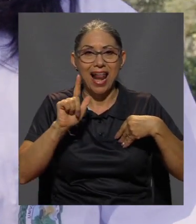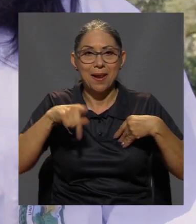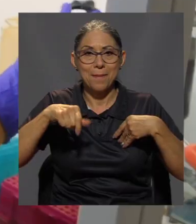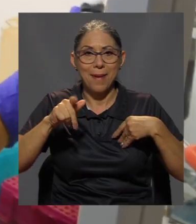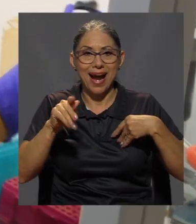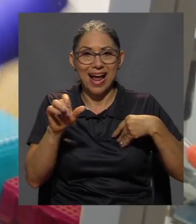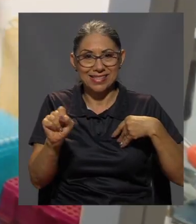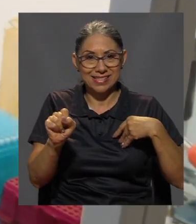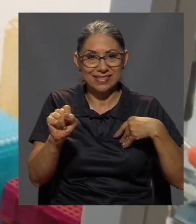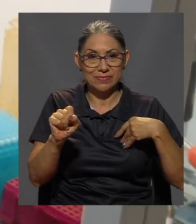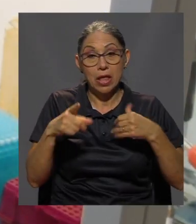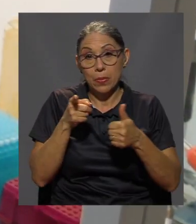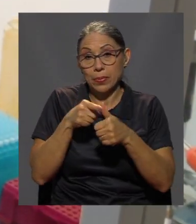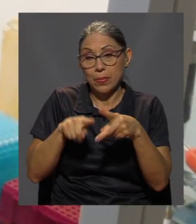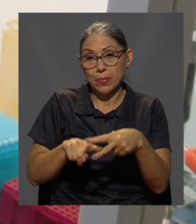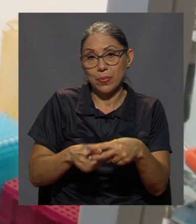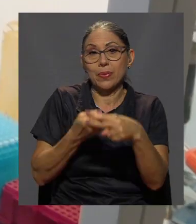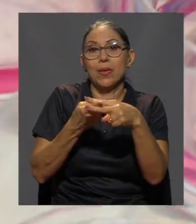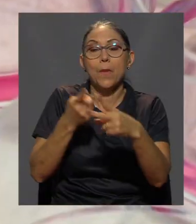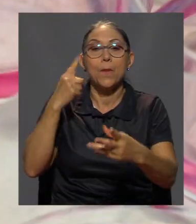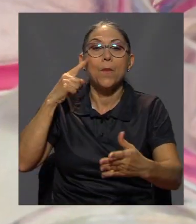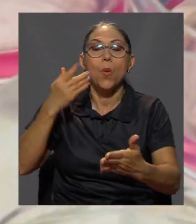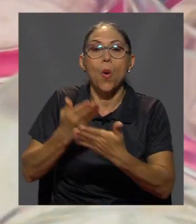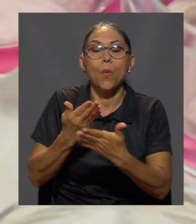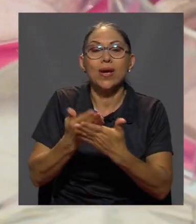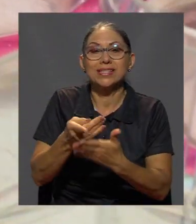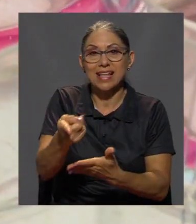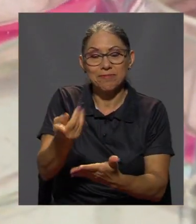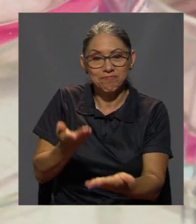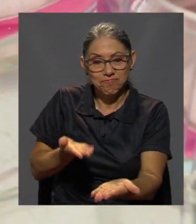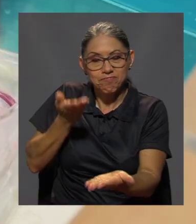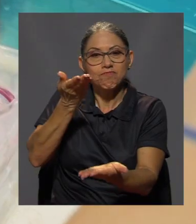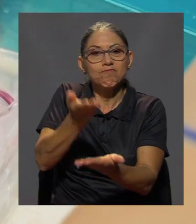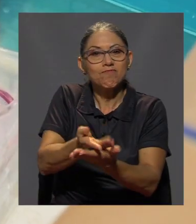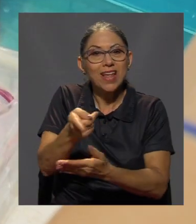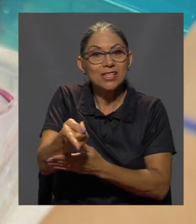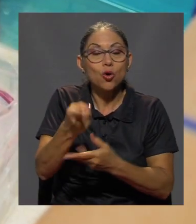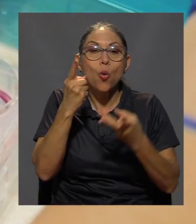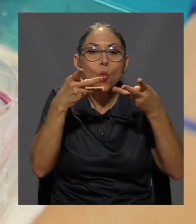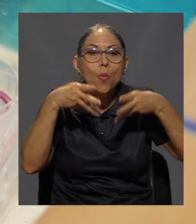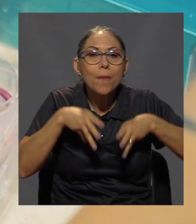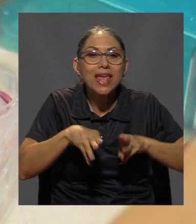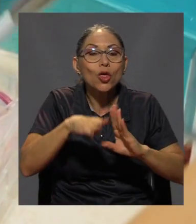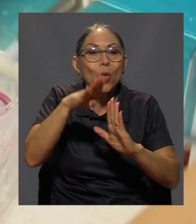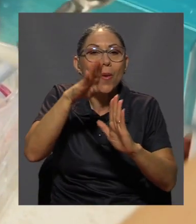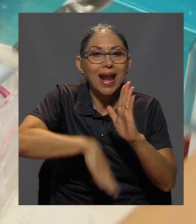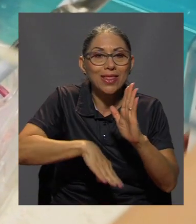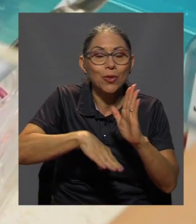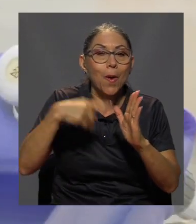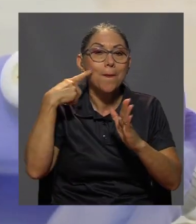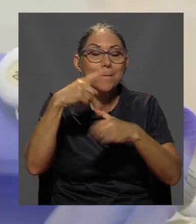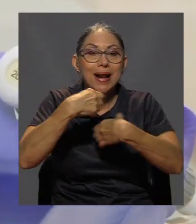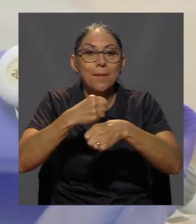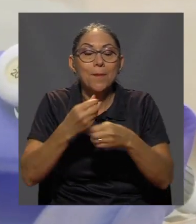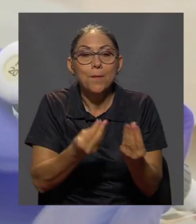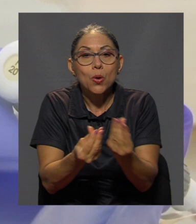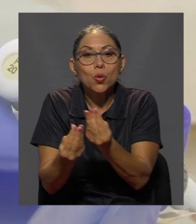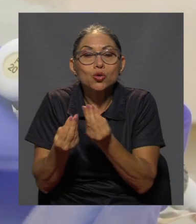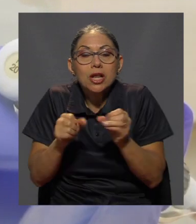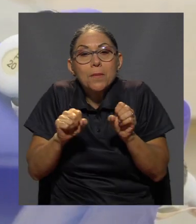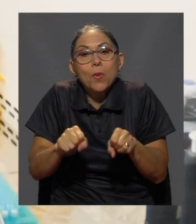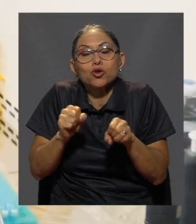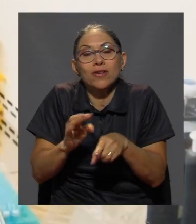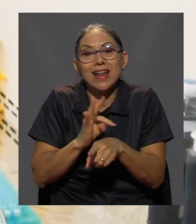inicialmente. Y pues entonces la propuesta fue eso, un método barato para producir una